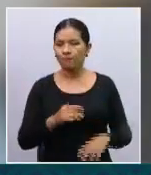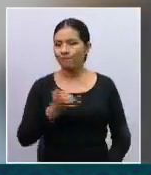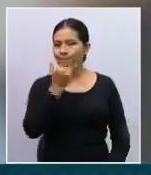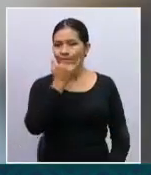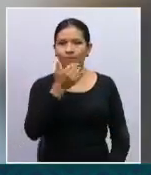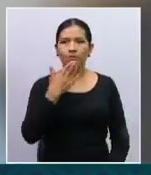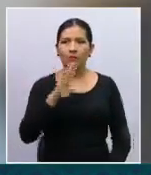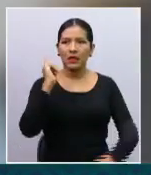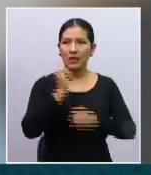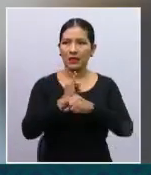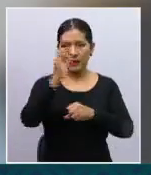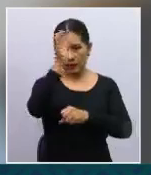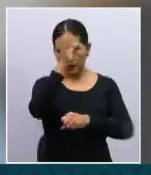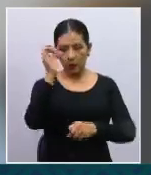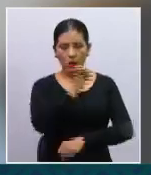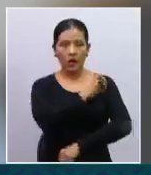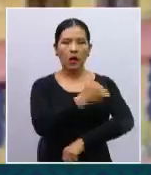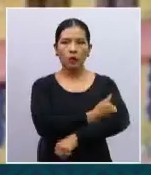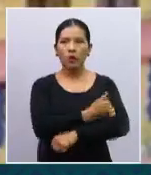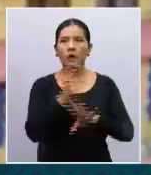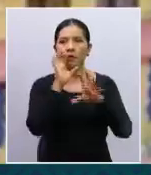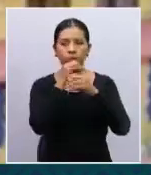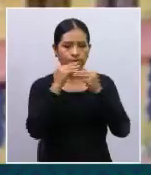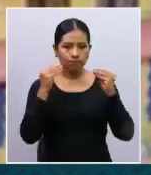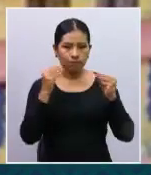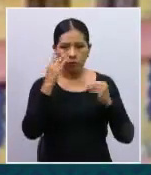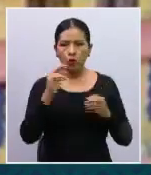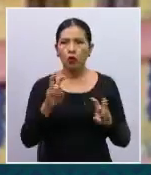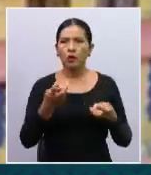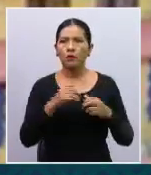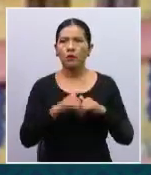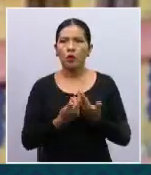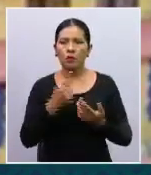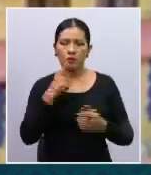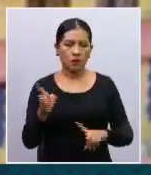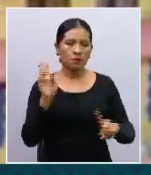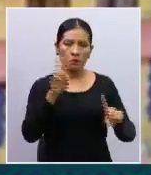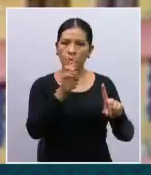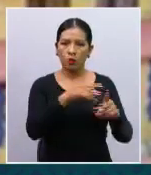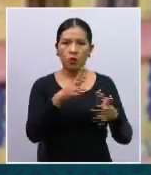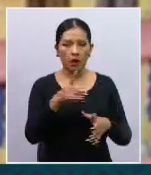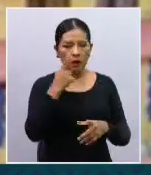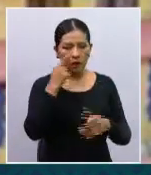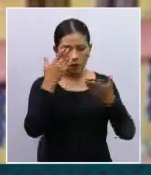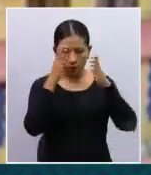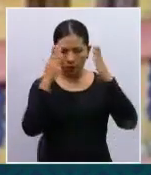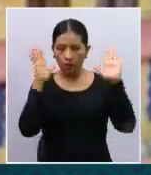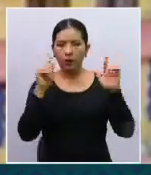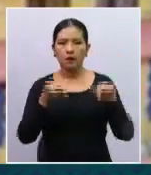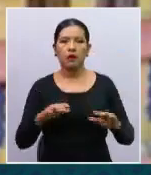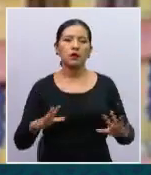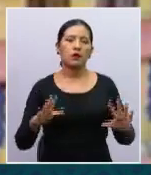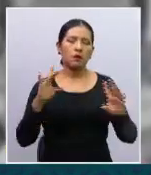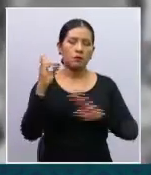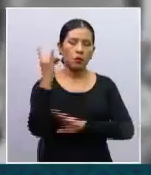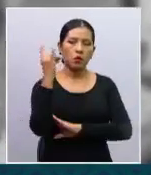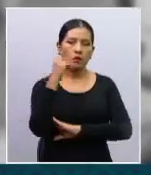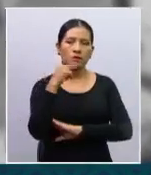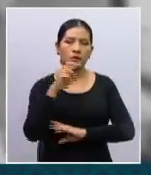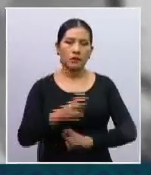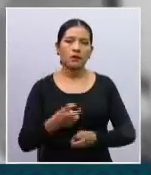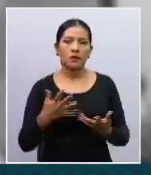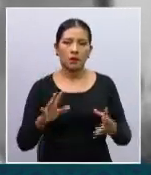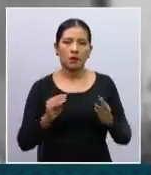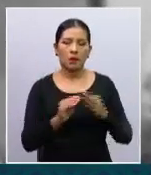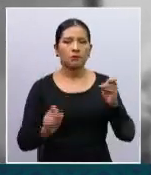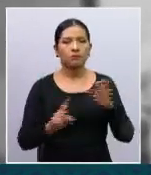el accionar de la Iglesia Católica sobre los casos de pederastía que se van conociendo en el país dentro de la Iglesia Católica. El asambleísta